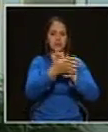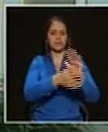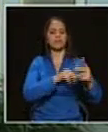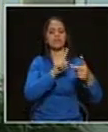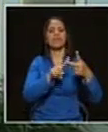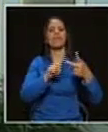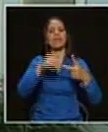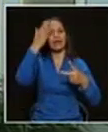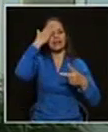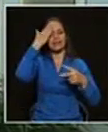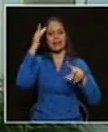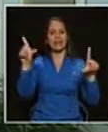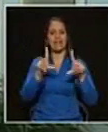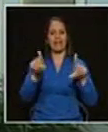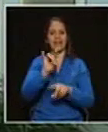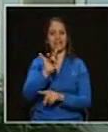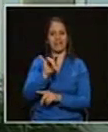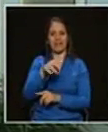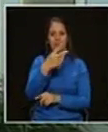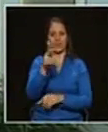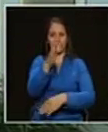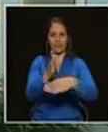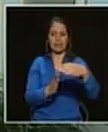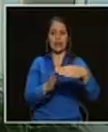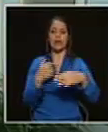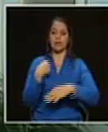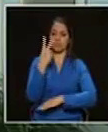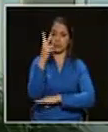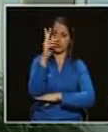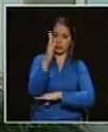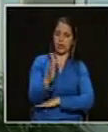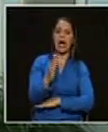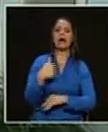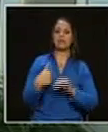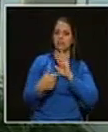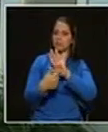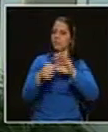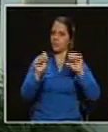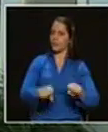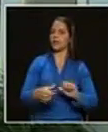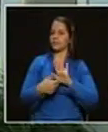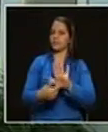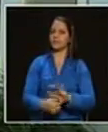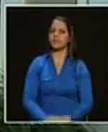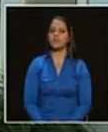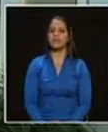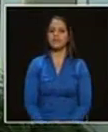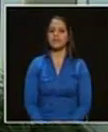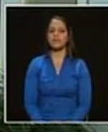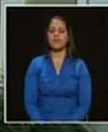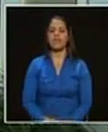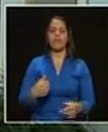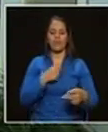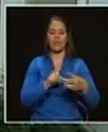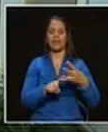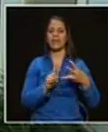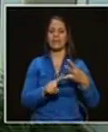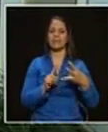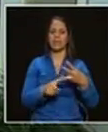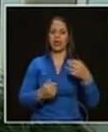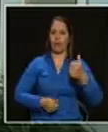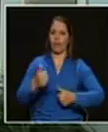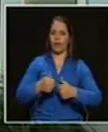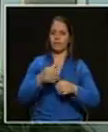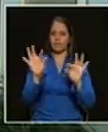Ver, que es los sábados a las 12:30 del día. Ahí también pueden acceder a ese contenido. Igualmente la misa, que es los domingos de